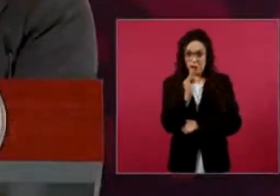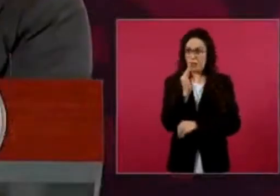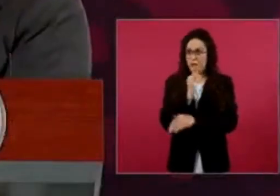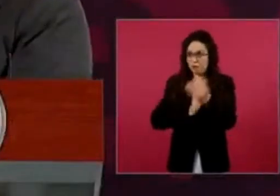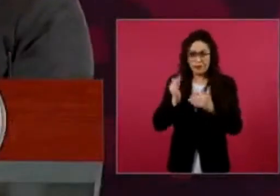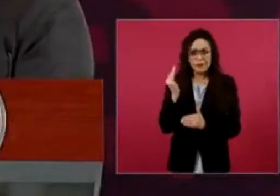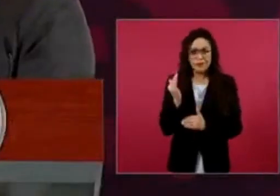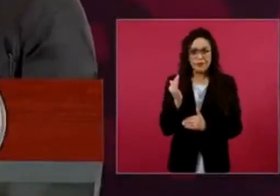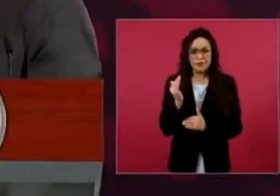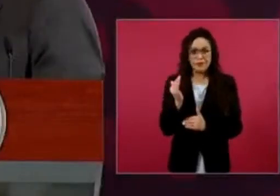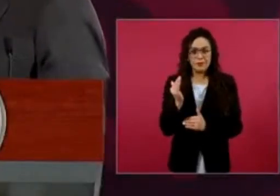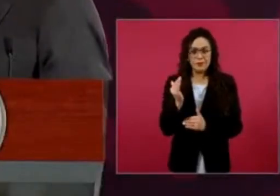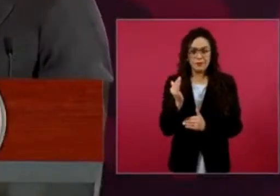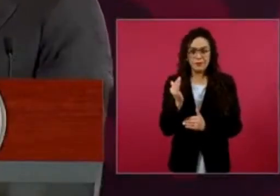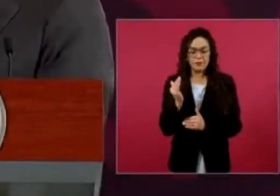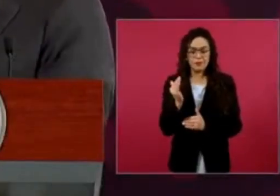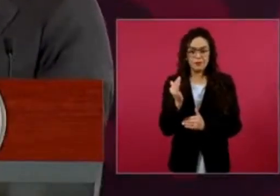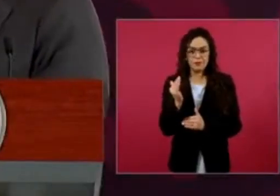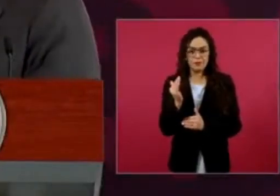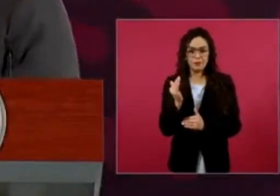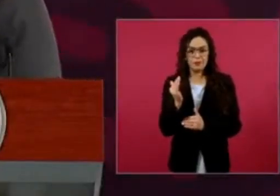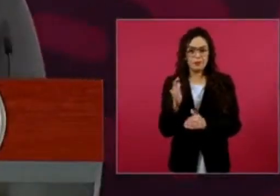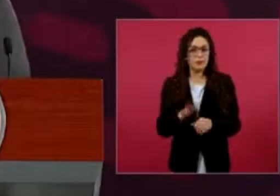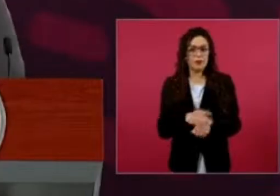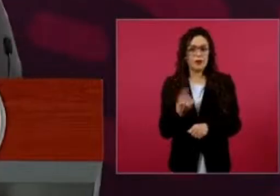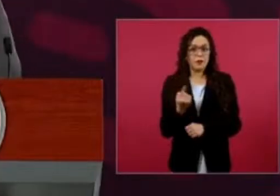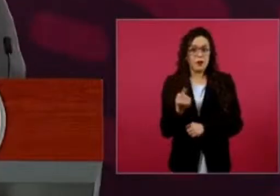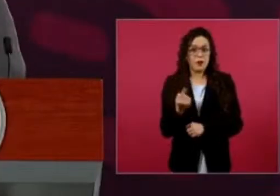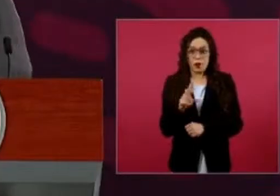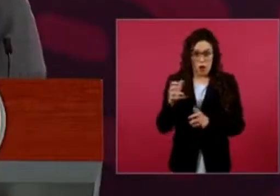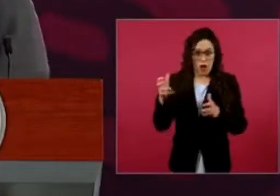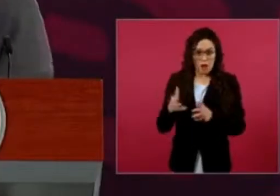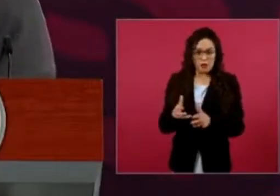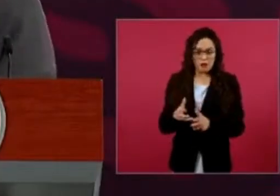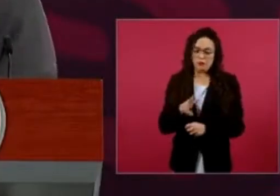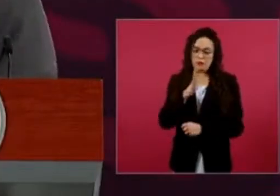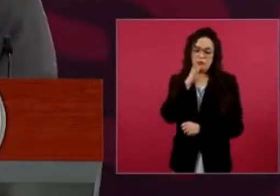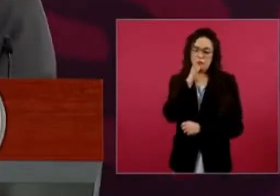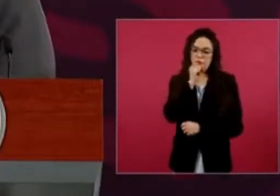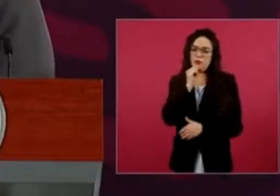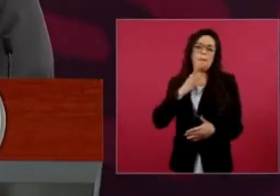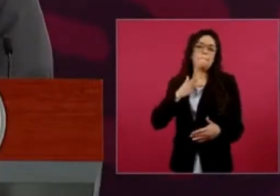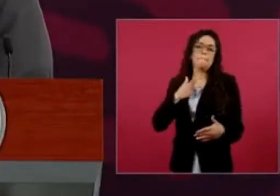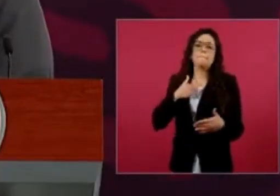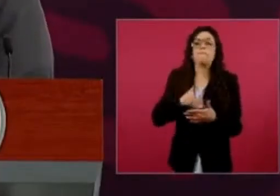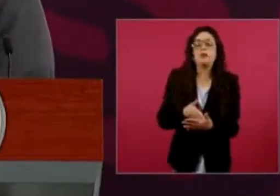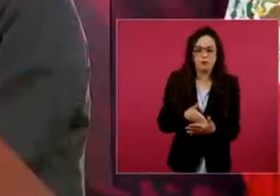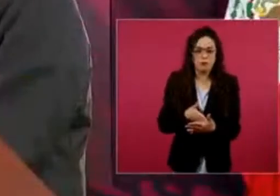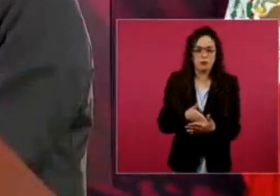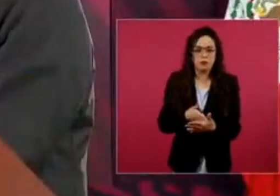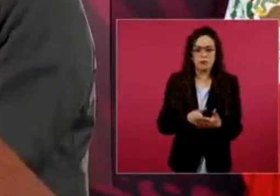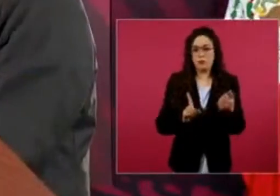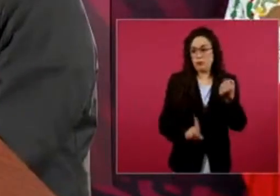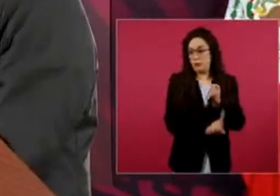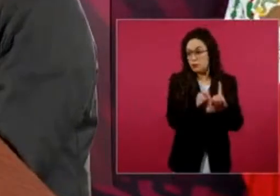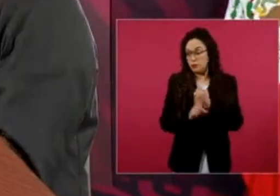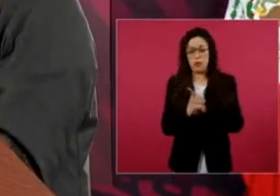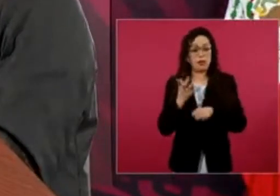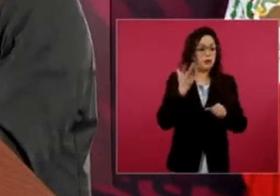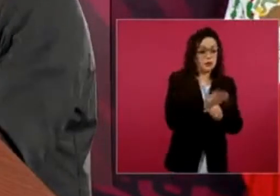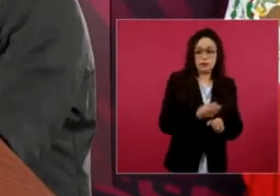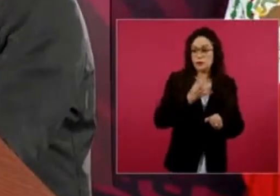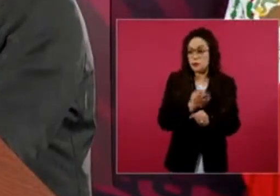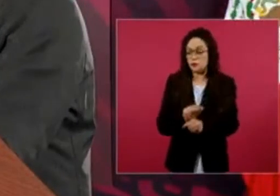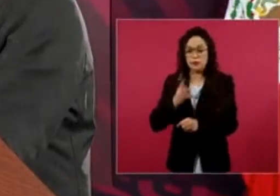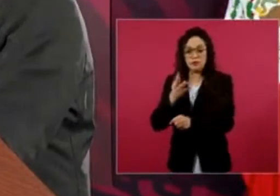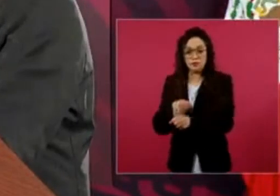porque si no, no se sale adelante, no se resuelven los problemas aumentando